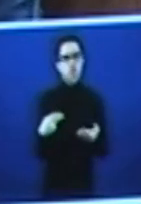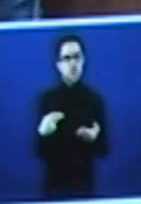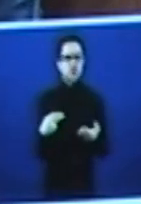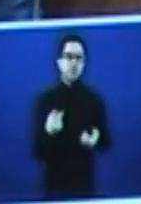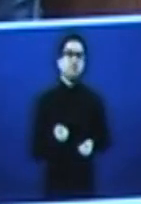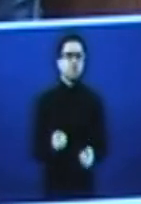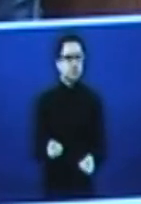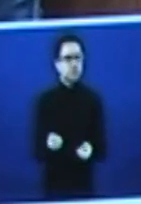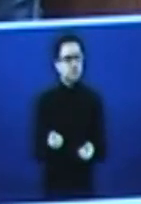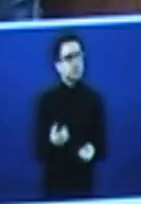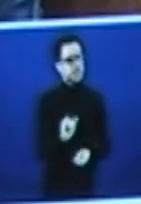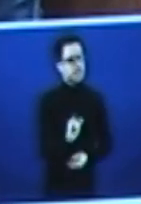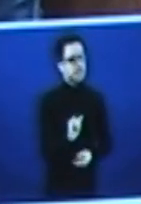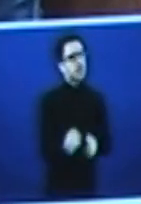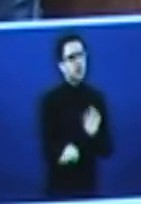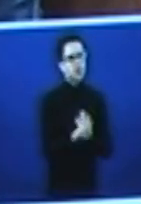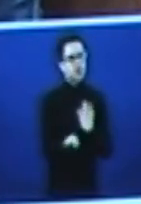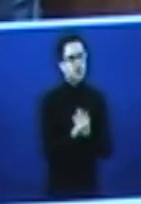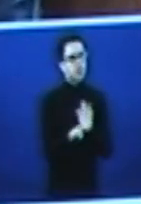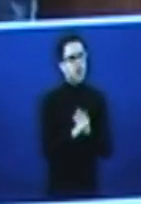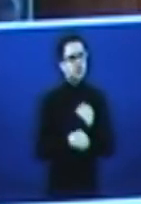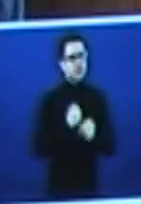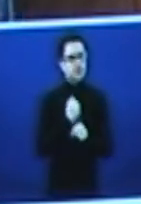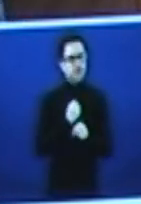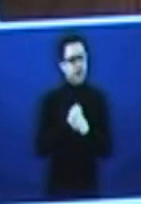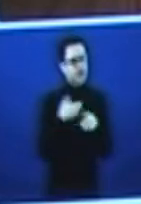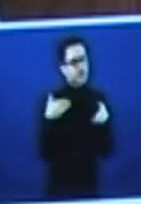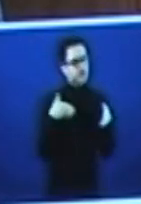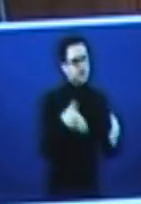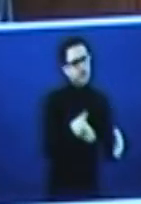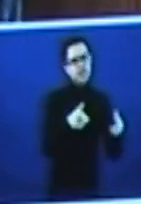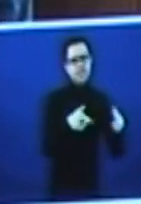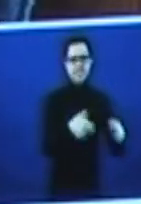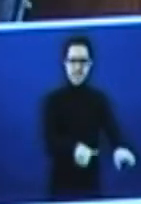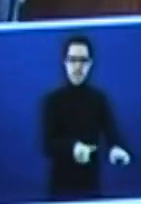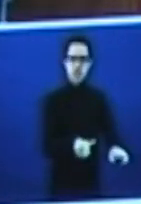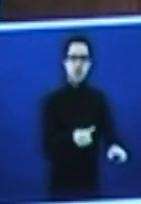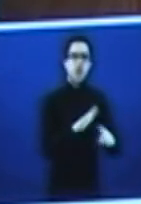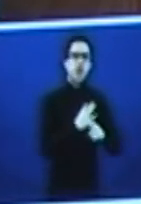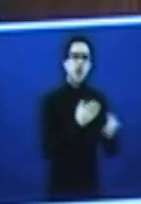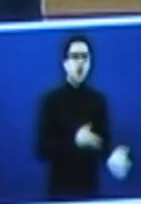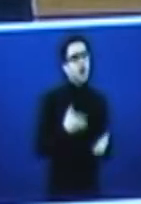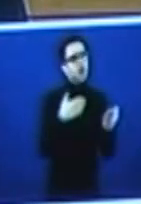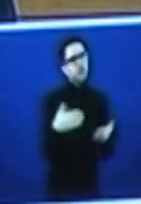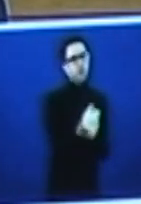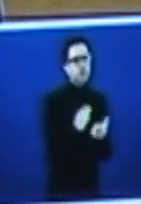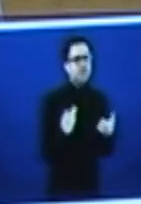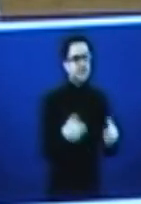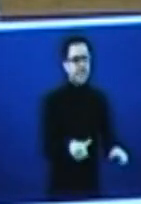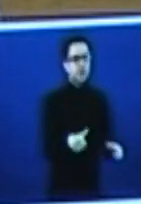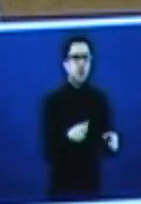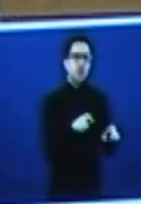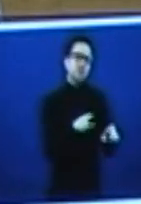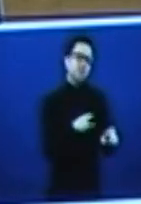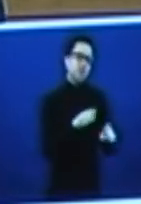Non se preocupe, vamos a seguir. E lle podo asegurar, todo eólico seguirá adiante. Se hai alguna empresa que non o